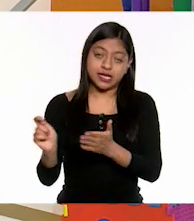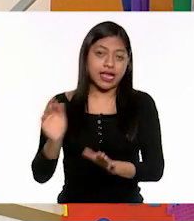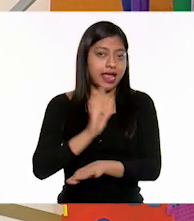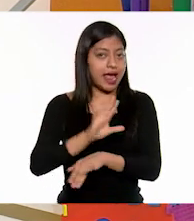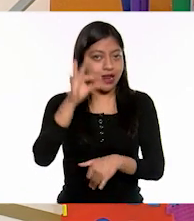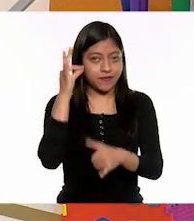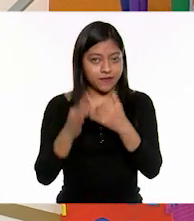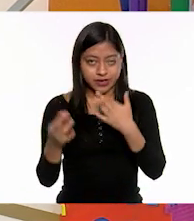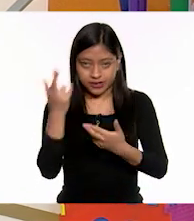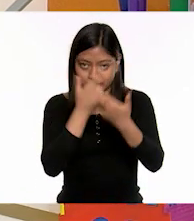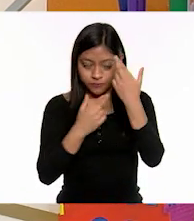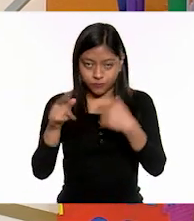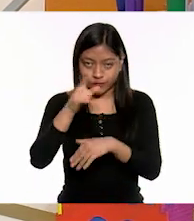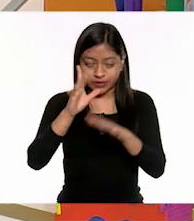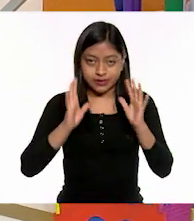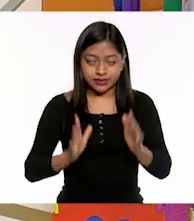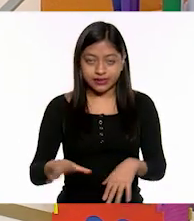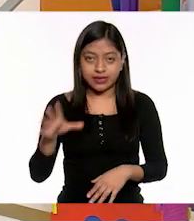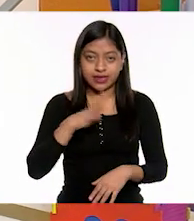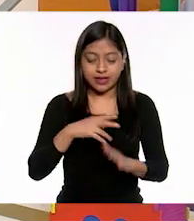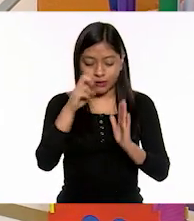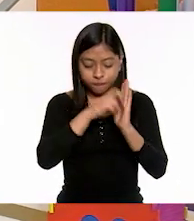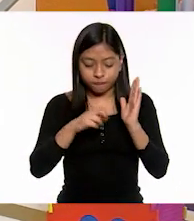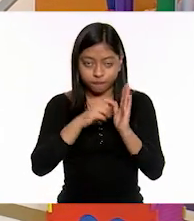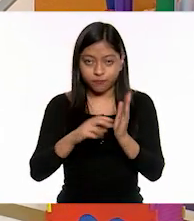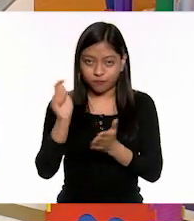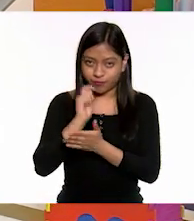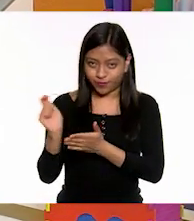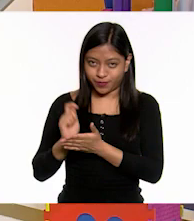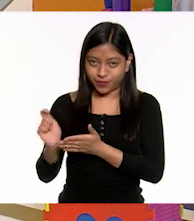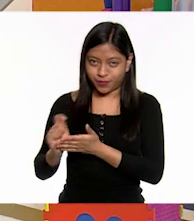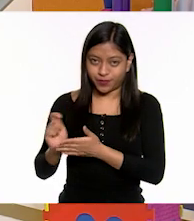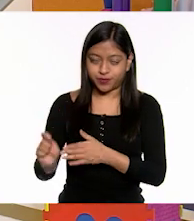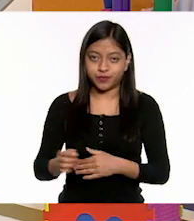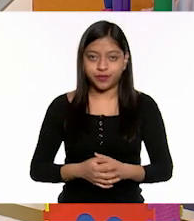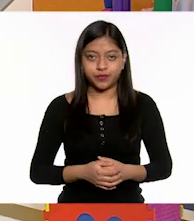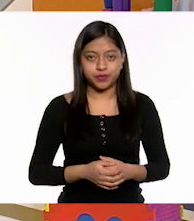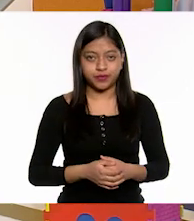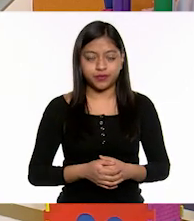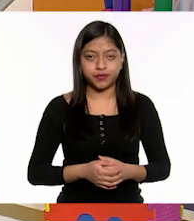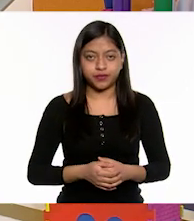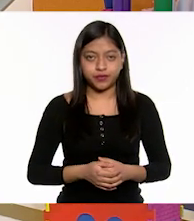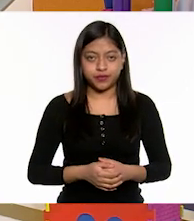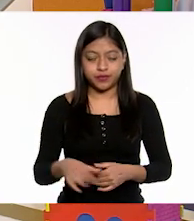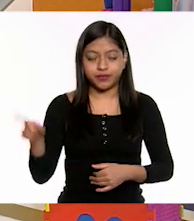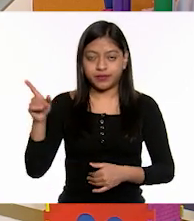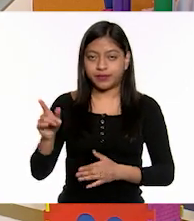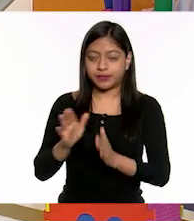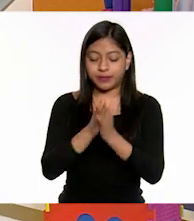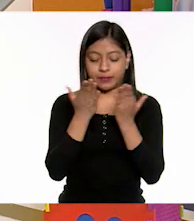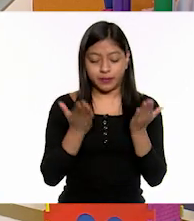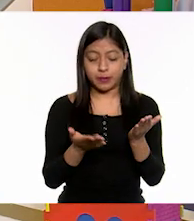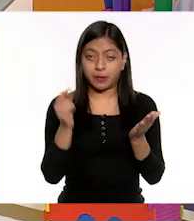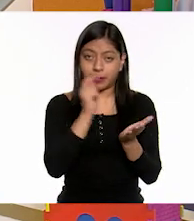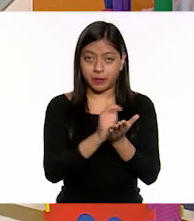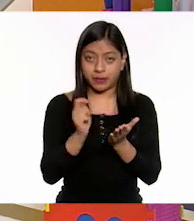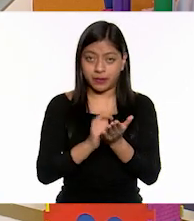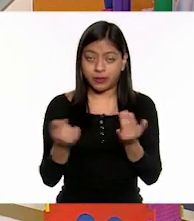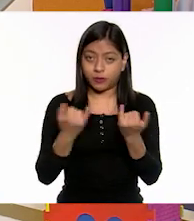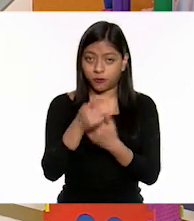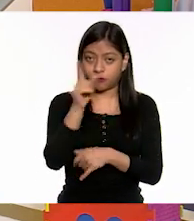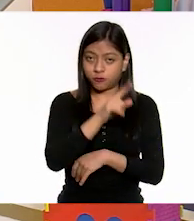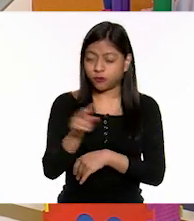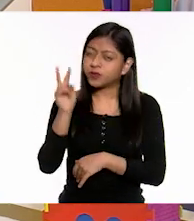como ya hicimos algunas correcciones aquí en gracias a lo que nos dice el libro y a lo que nosotros pudimos